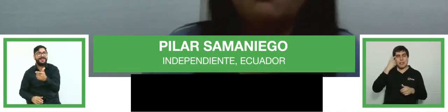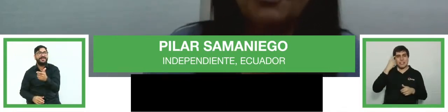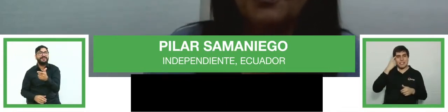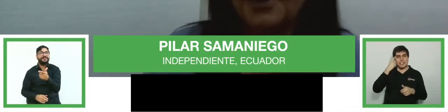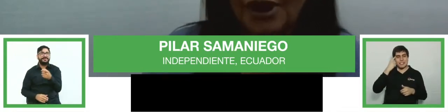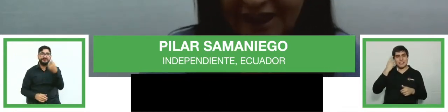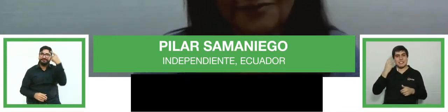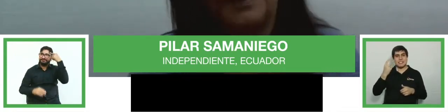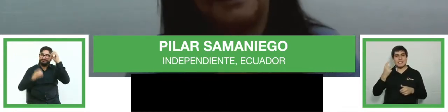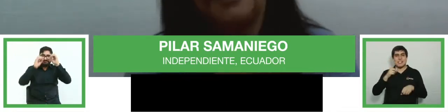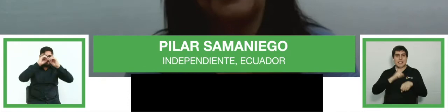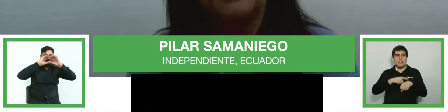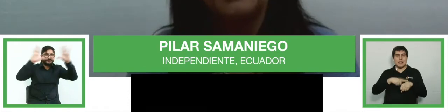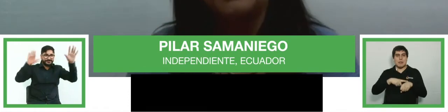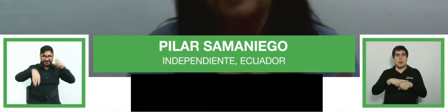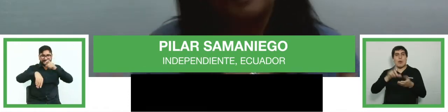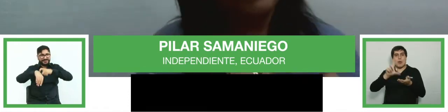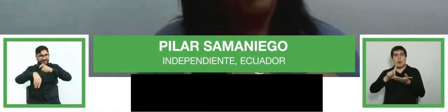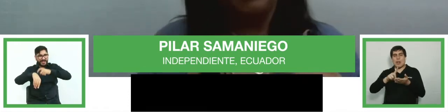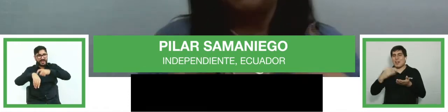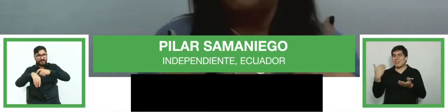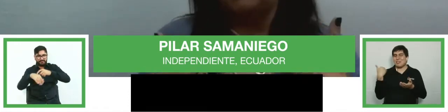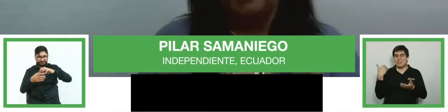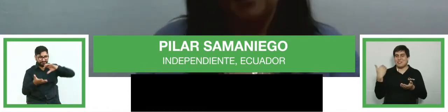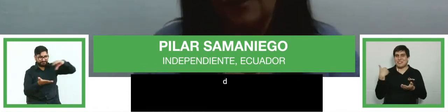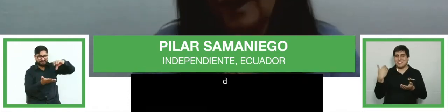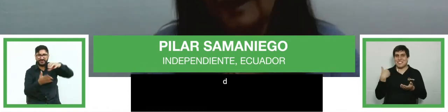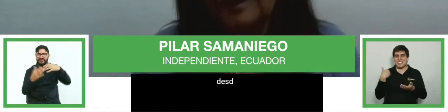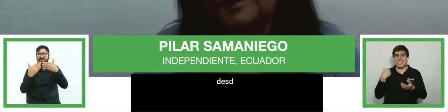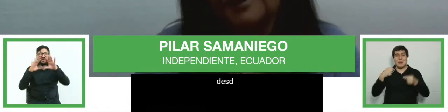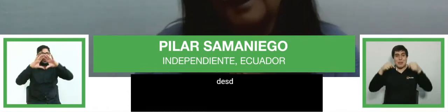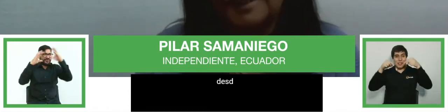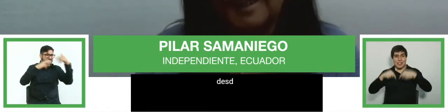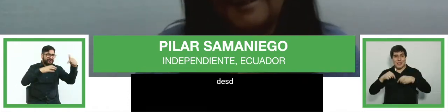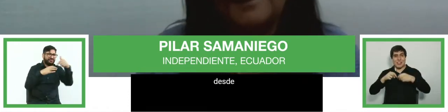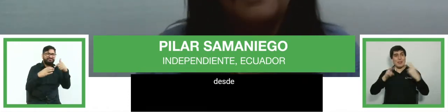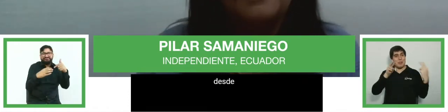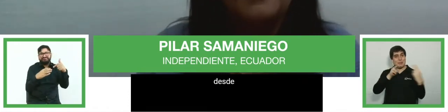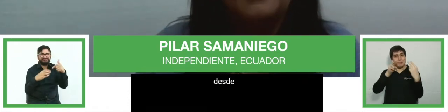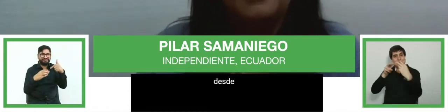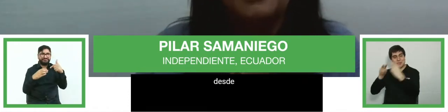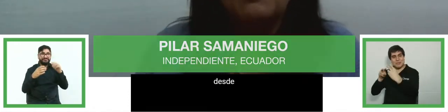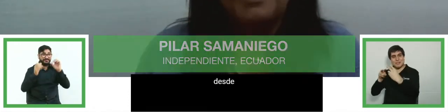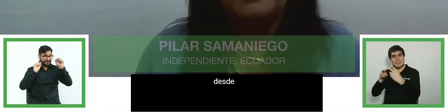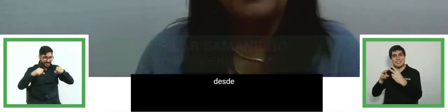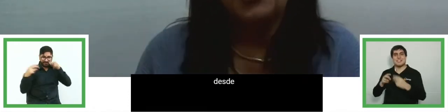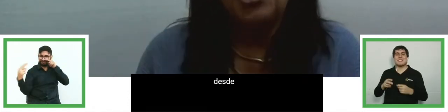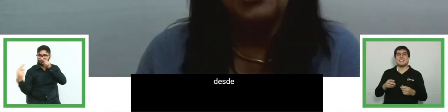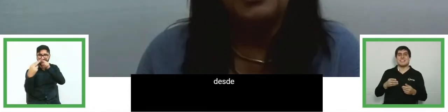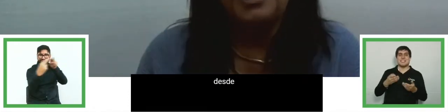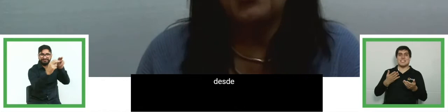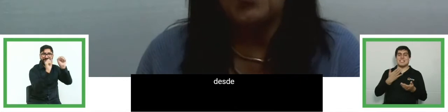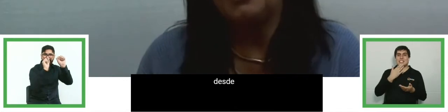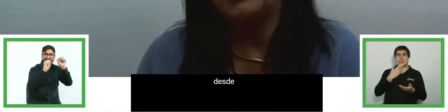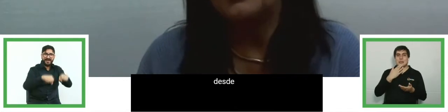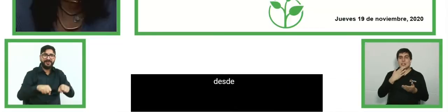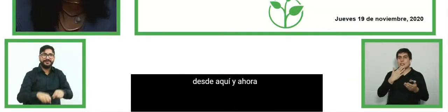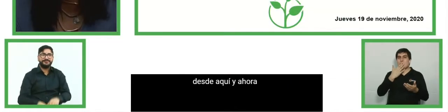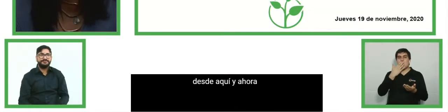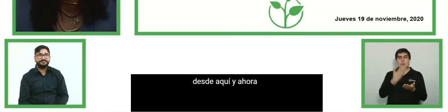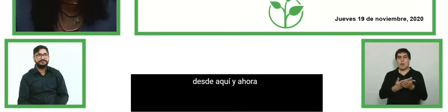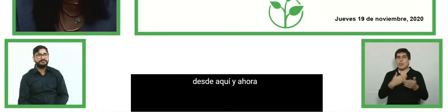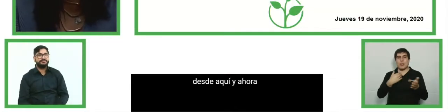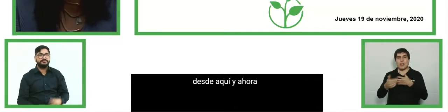de tiempo ni de espacio. Desde aquí y ahora, donde estén, y también dónde y cuándo